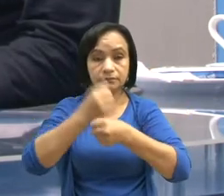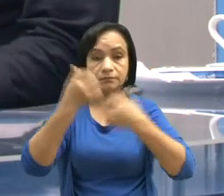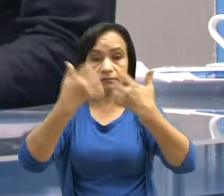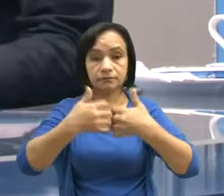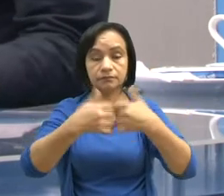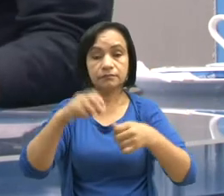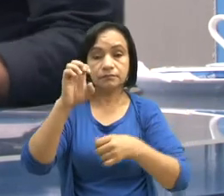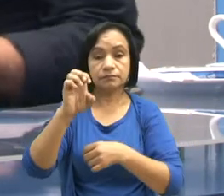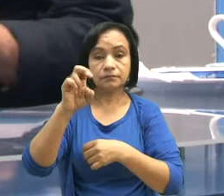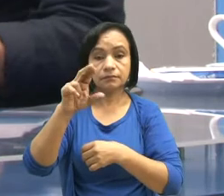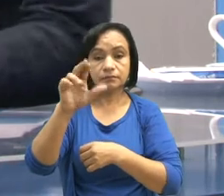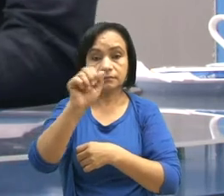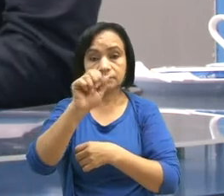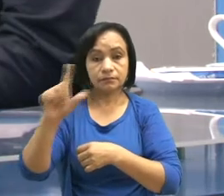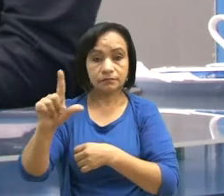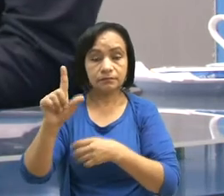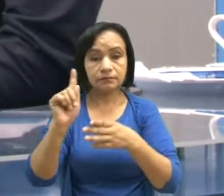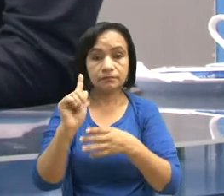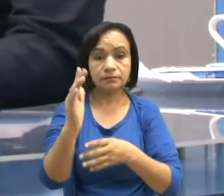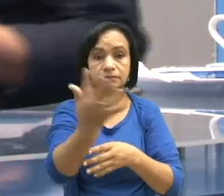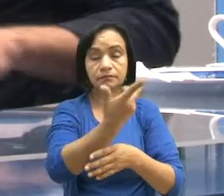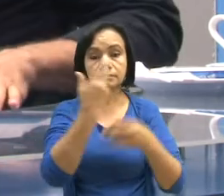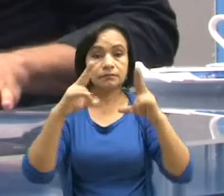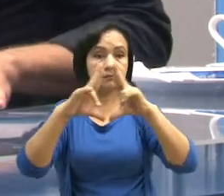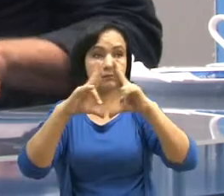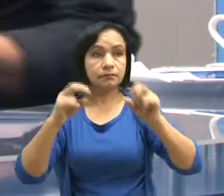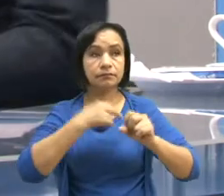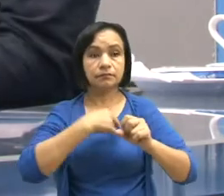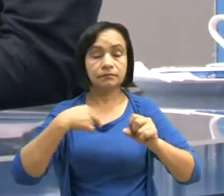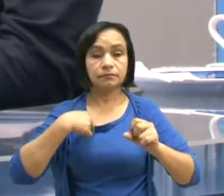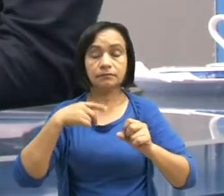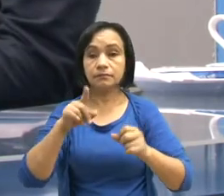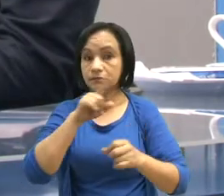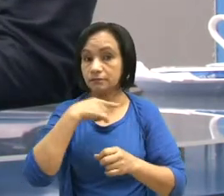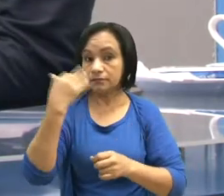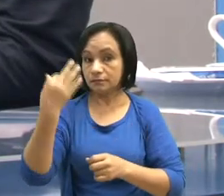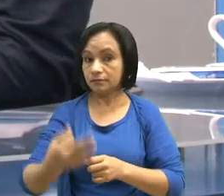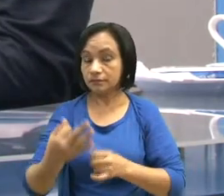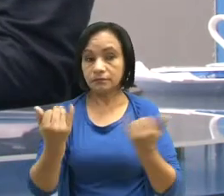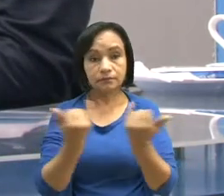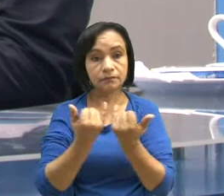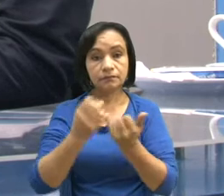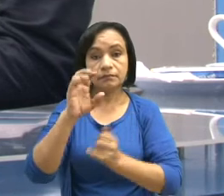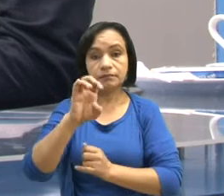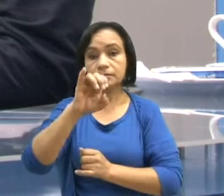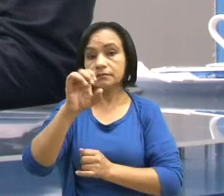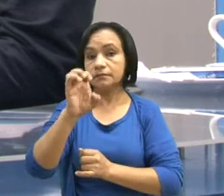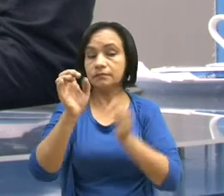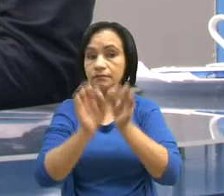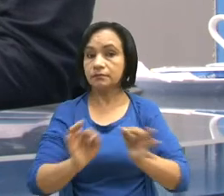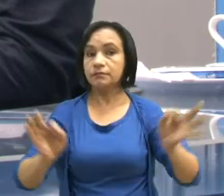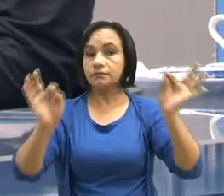como te digo, diseminados en todo el país, para poder nosotros hacer ese aseguramiento. Además, hay un eje fundamental de